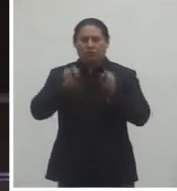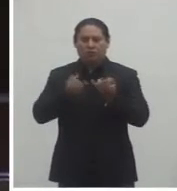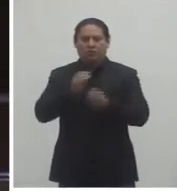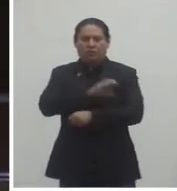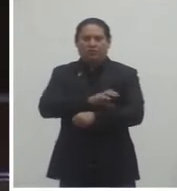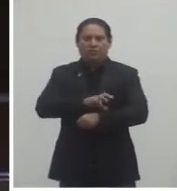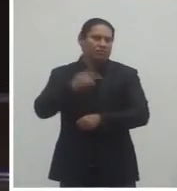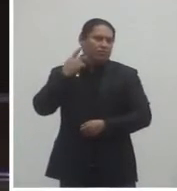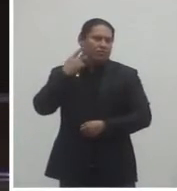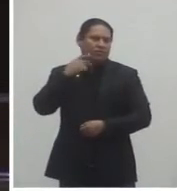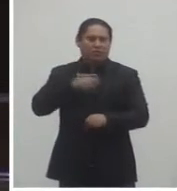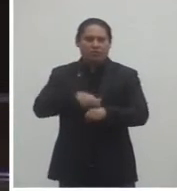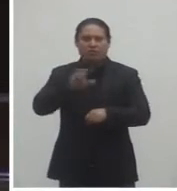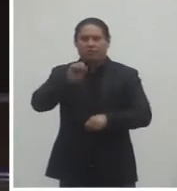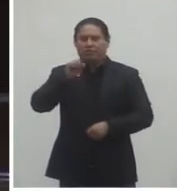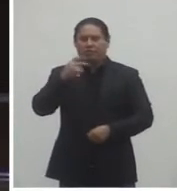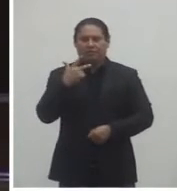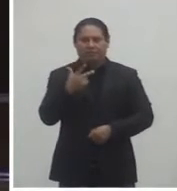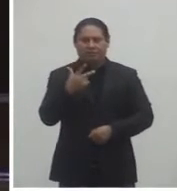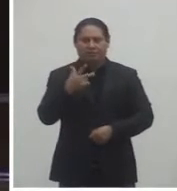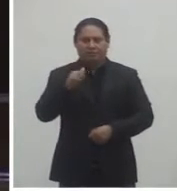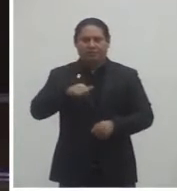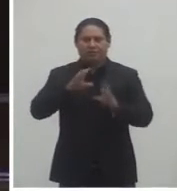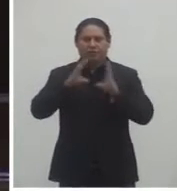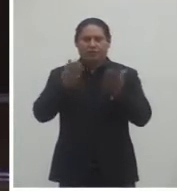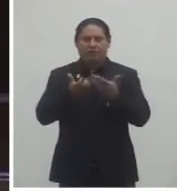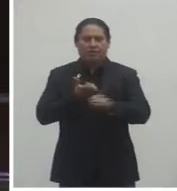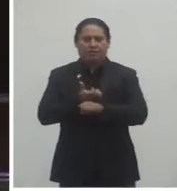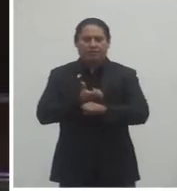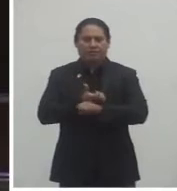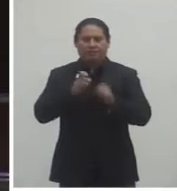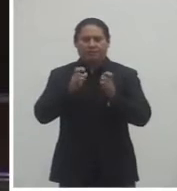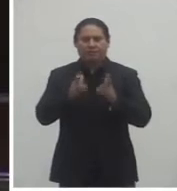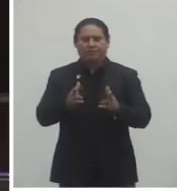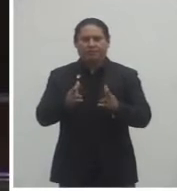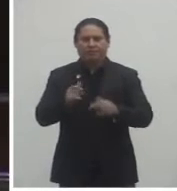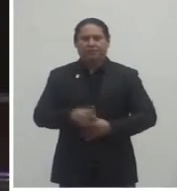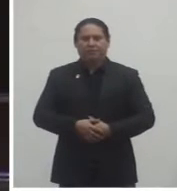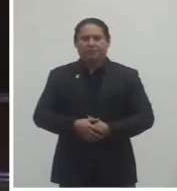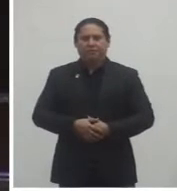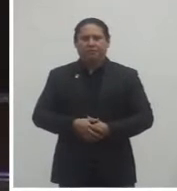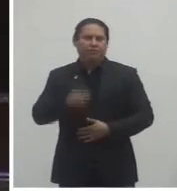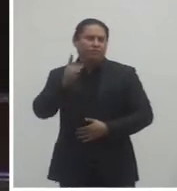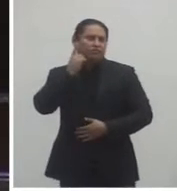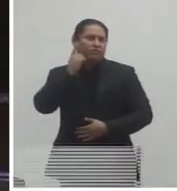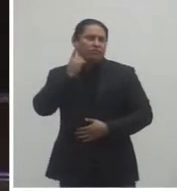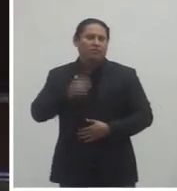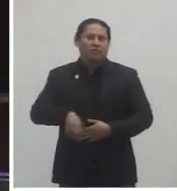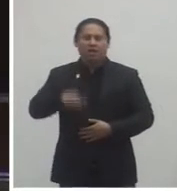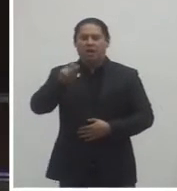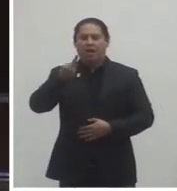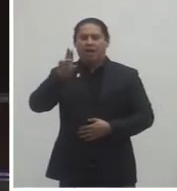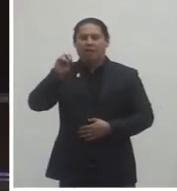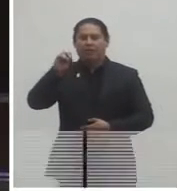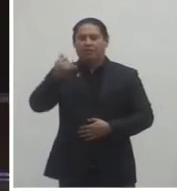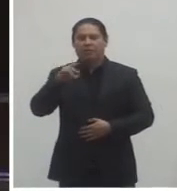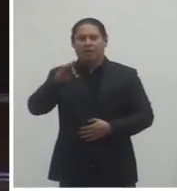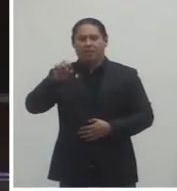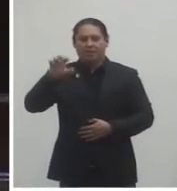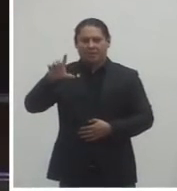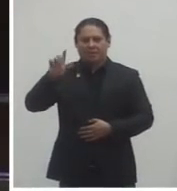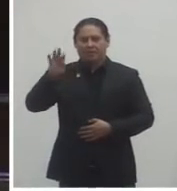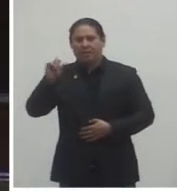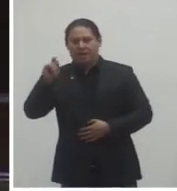Coordinación Política de la 68ª Legislatura del Congreso del Estado de Chiapas, diputado Aarón Yamil Melgar